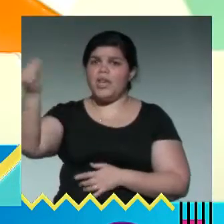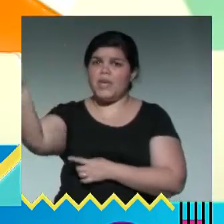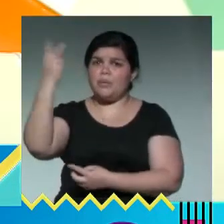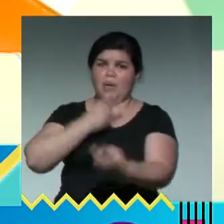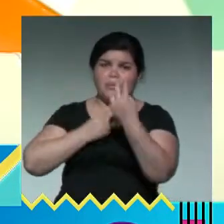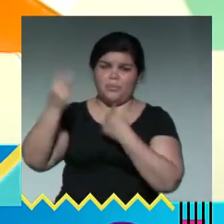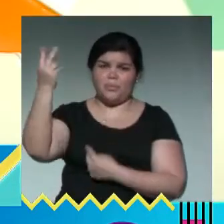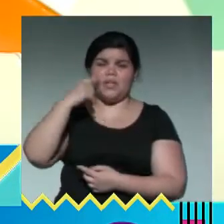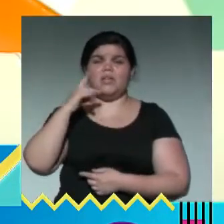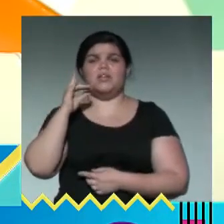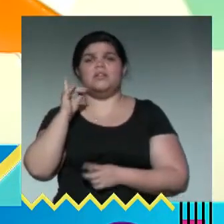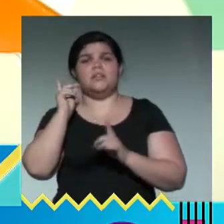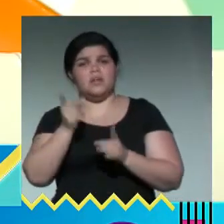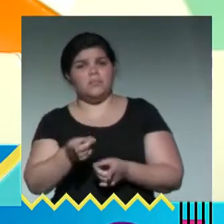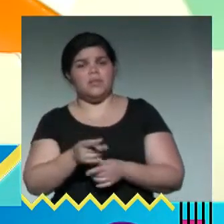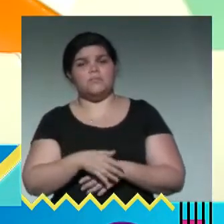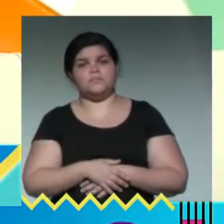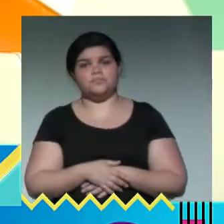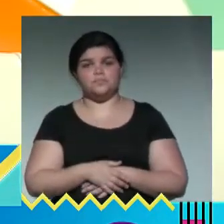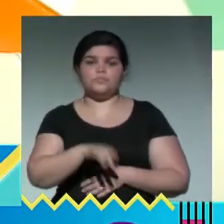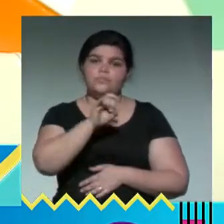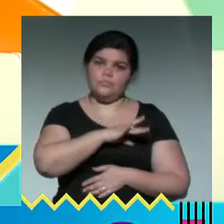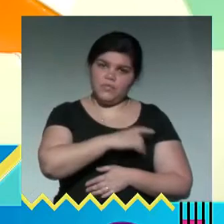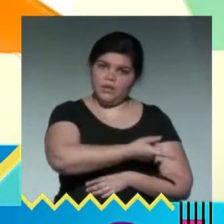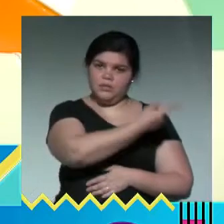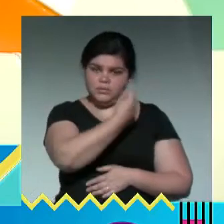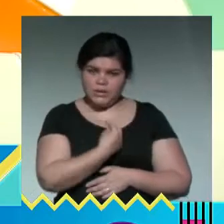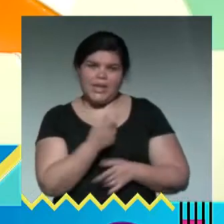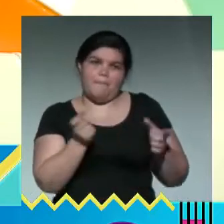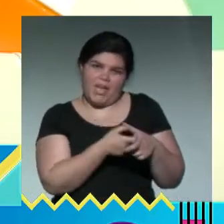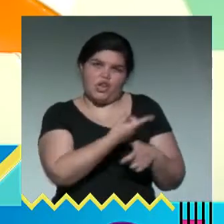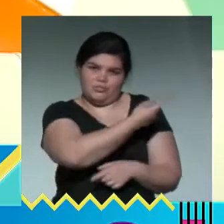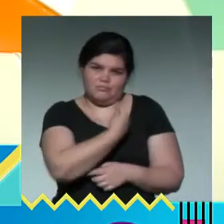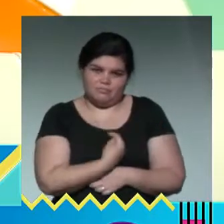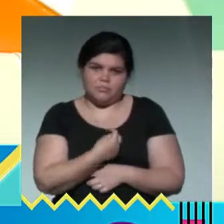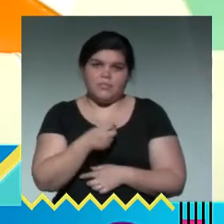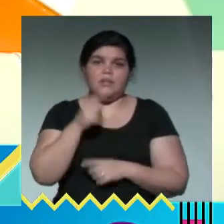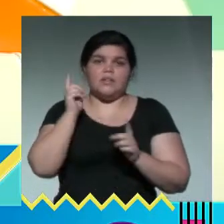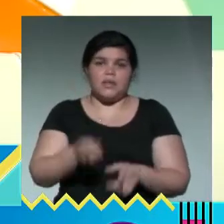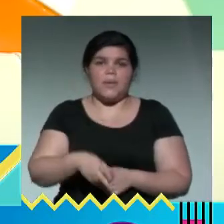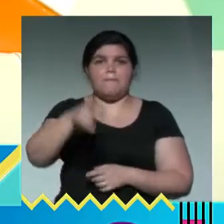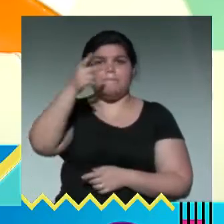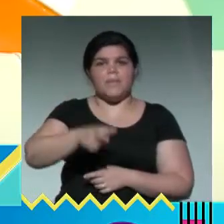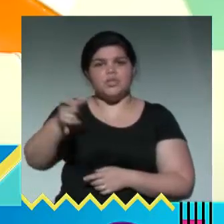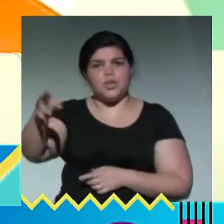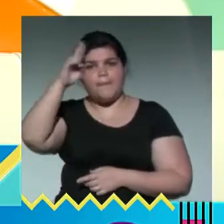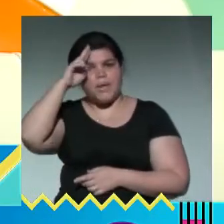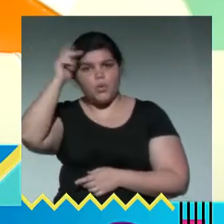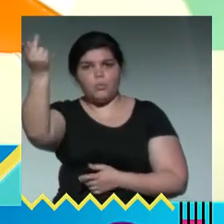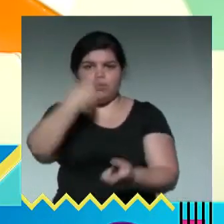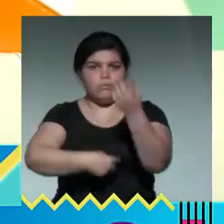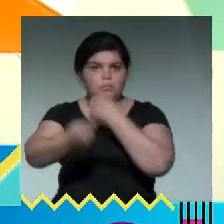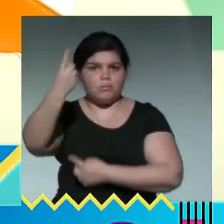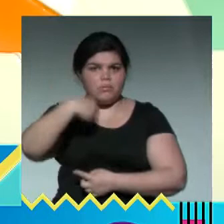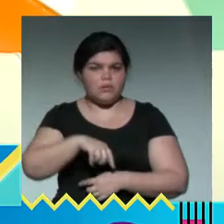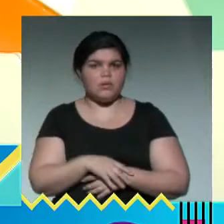gran cantidad de inmigrantes chilenos, tal vez menos, tenemos muchos trabajadores peruanos, a la Argentina